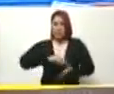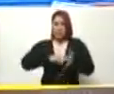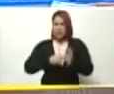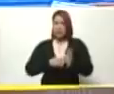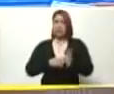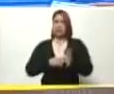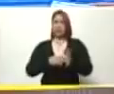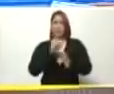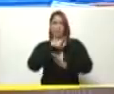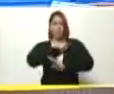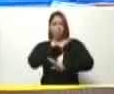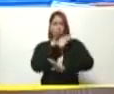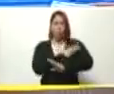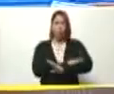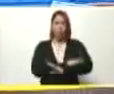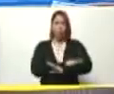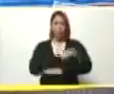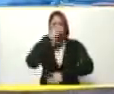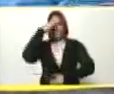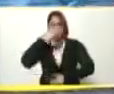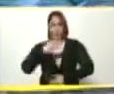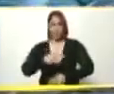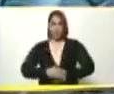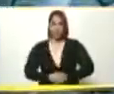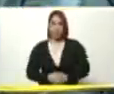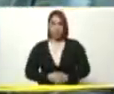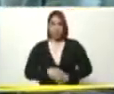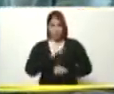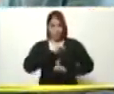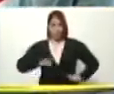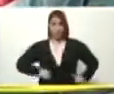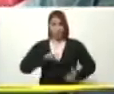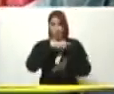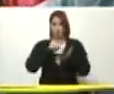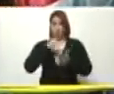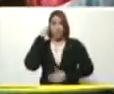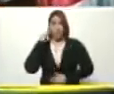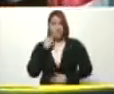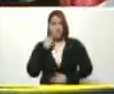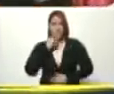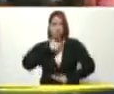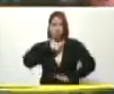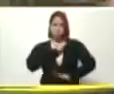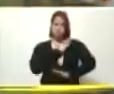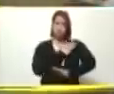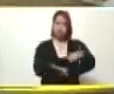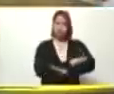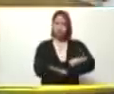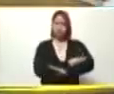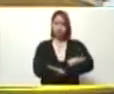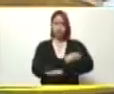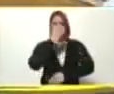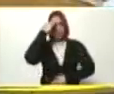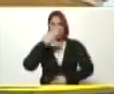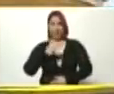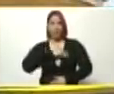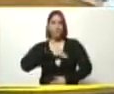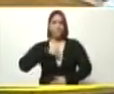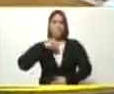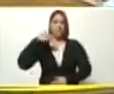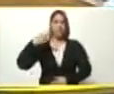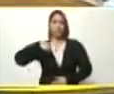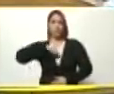fuerza militar. La Fuerza Armada es el poder militar y espiritual de nuestra